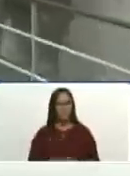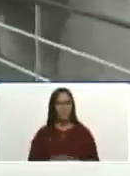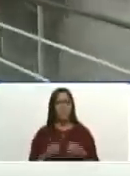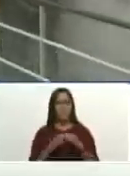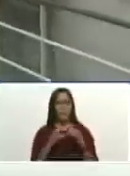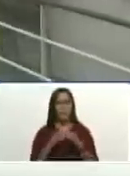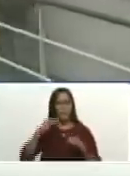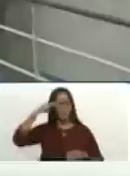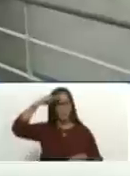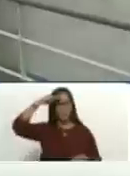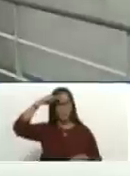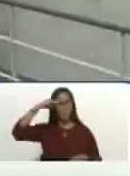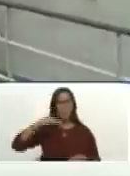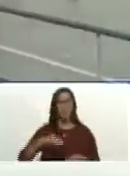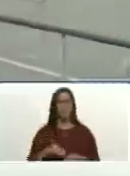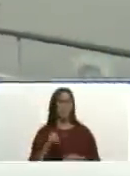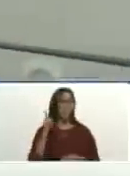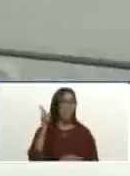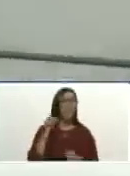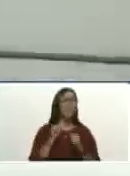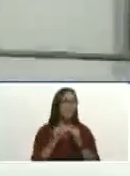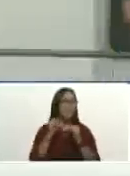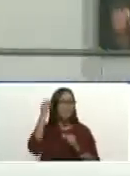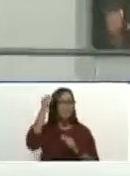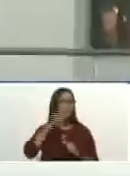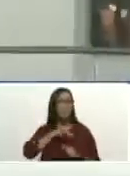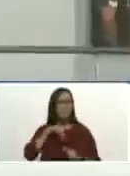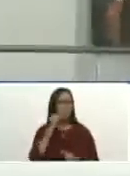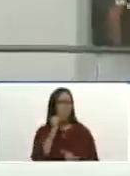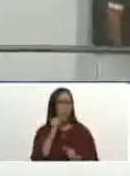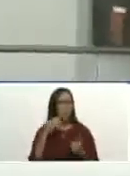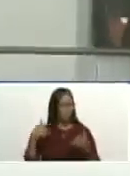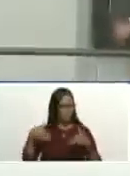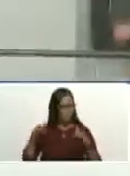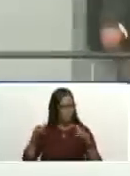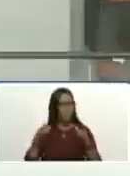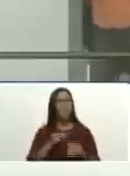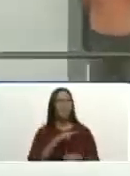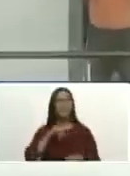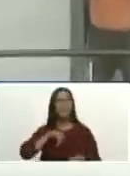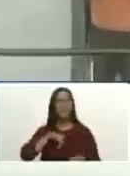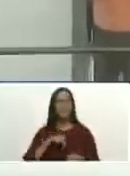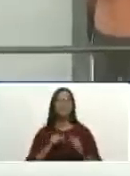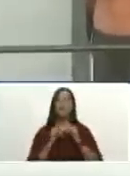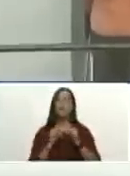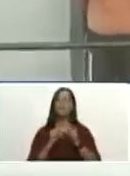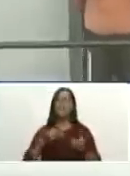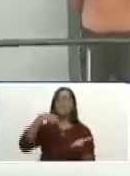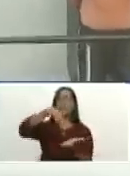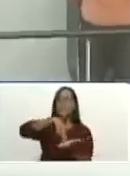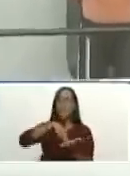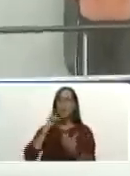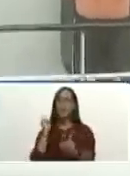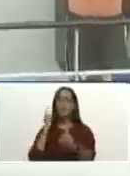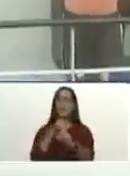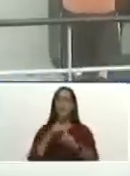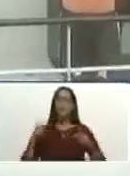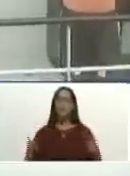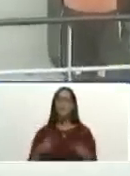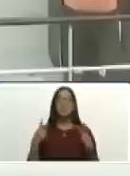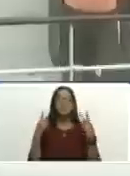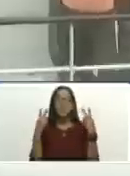Armada. Que ellos sigan subestimándonos. Porque nosotros lo que vamos a seguir es de pie, directo,